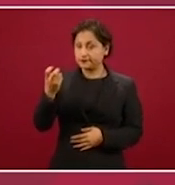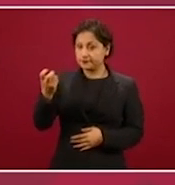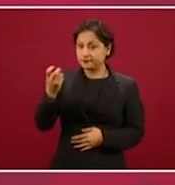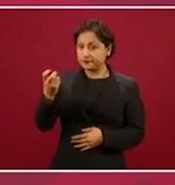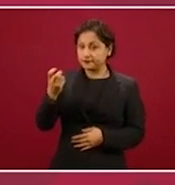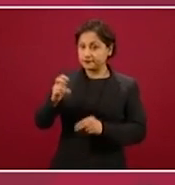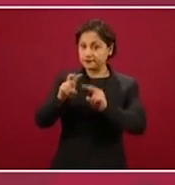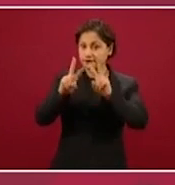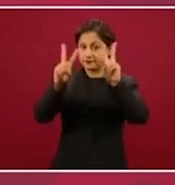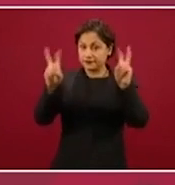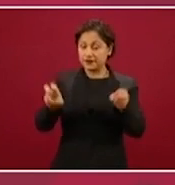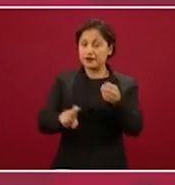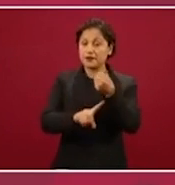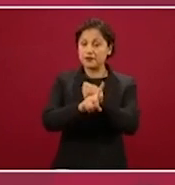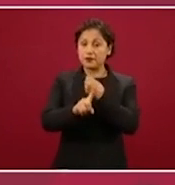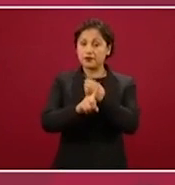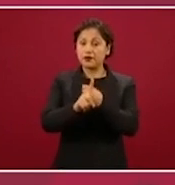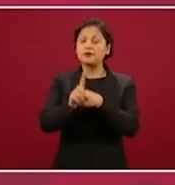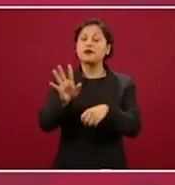para servir al pueblo,